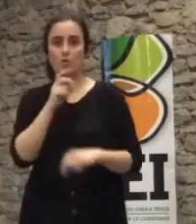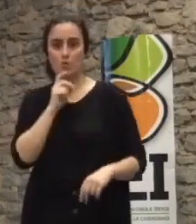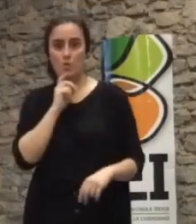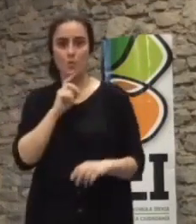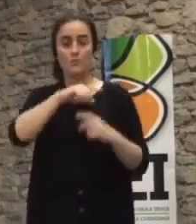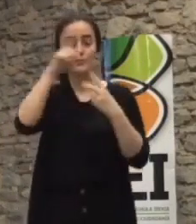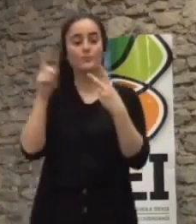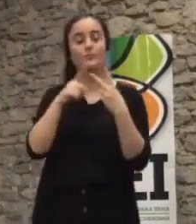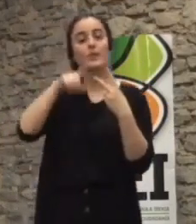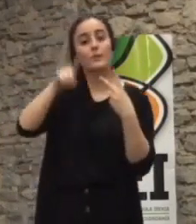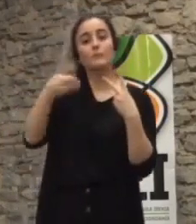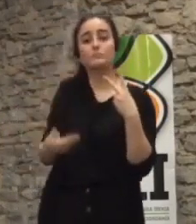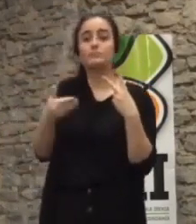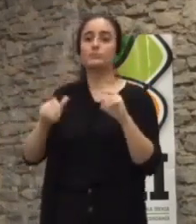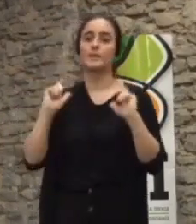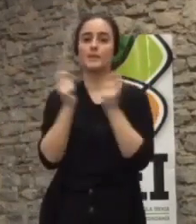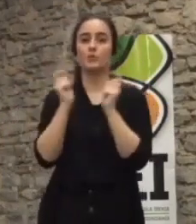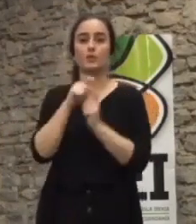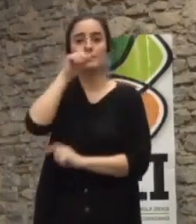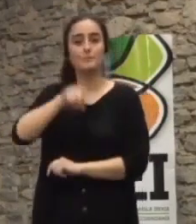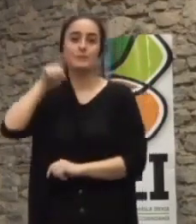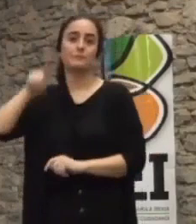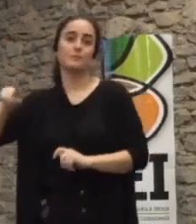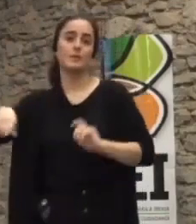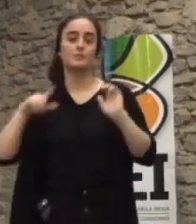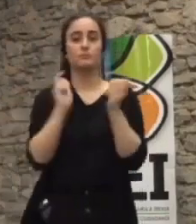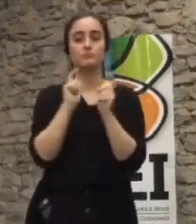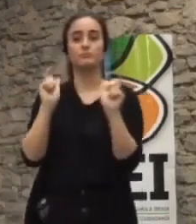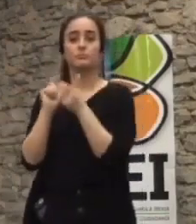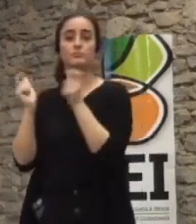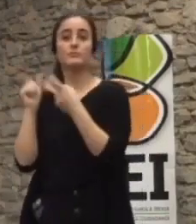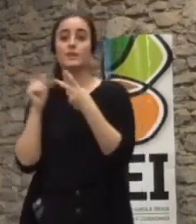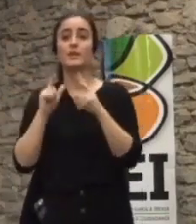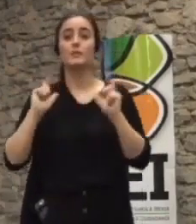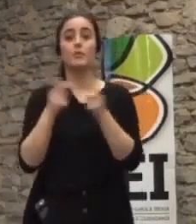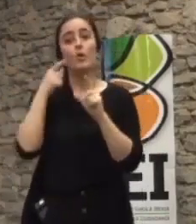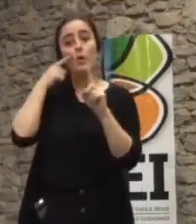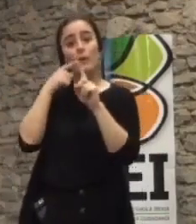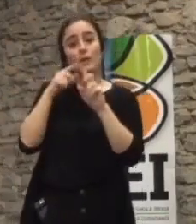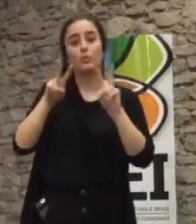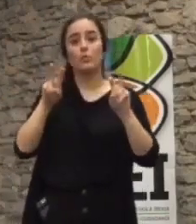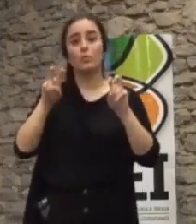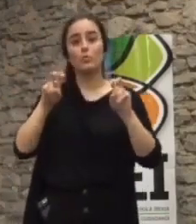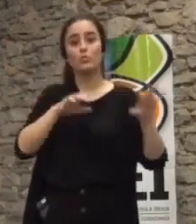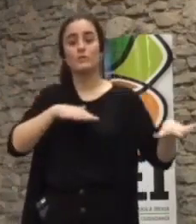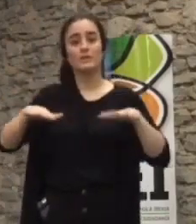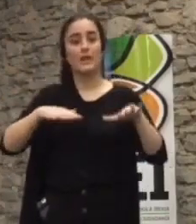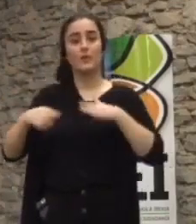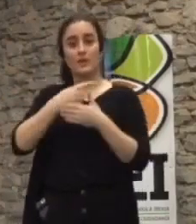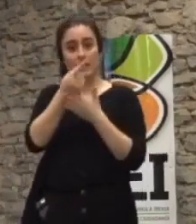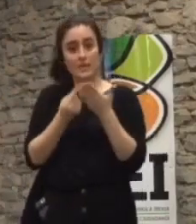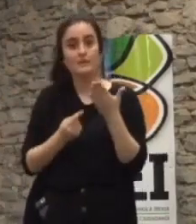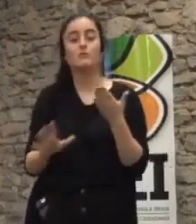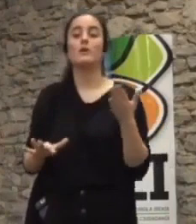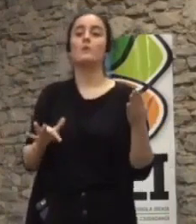Como bien ha dicho Leticia, nos reunimos cada mes y en estas reuniones sirven tanto para el diseño de nuevas acciones como para poder hablar y